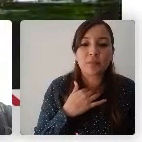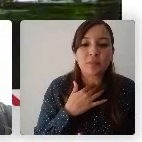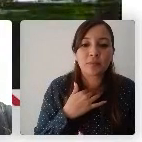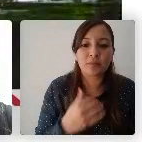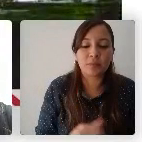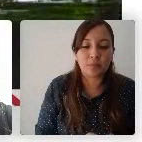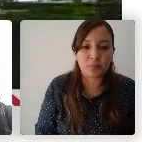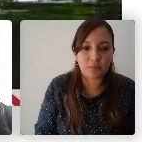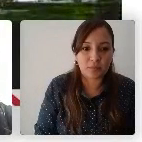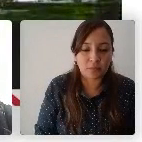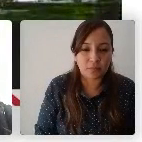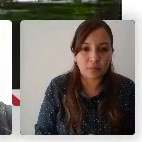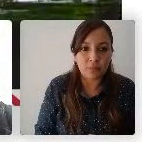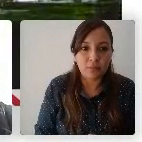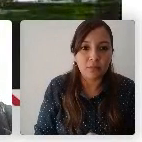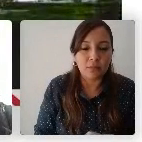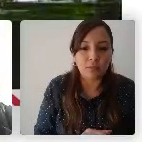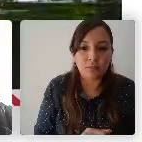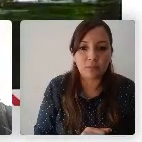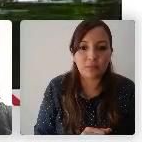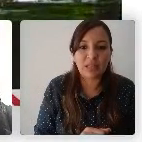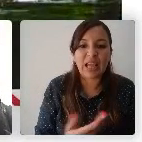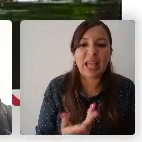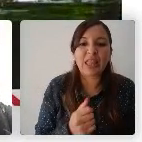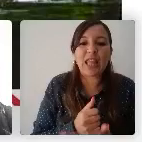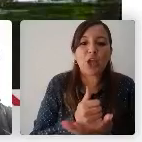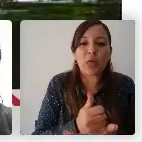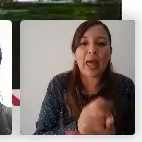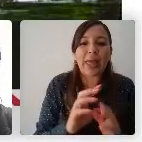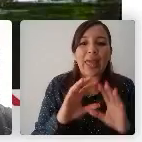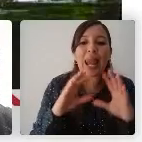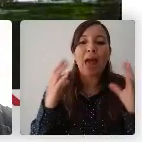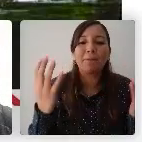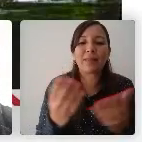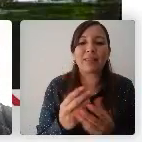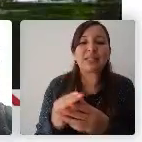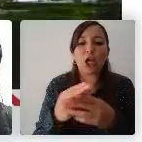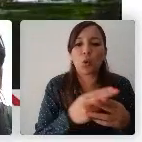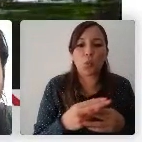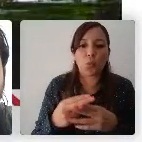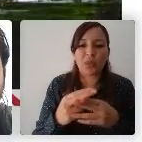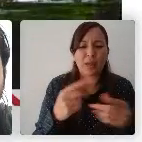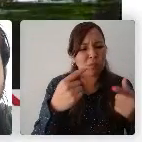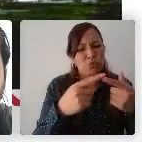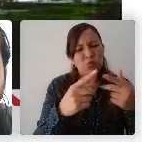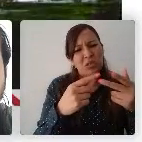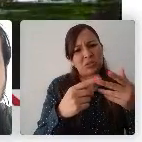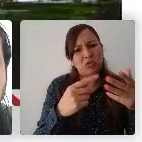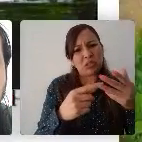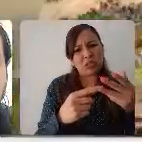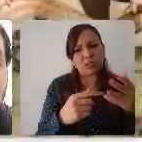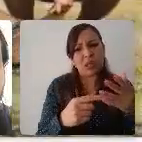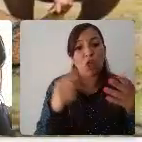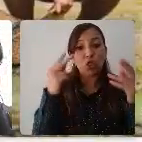que permite justamente que el ecosistema se mantenga. Entonces, hay una serie de actividades que son aprovechadas de